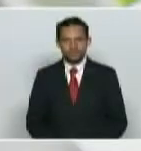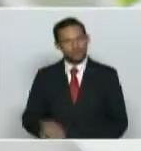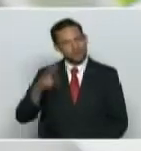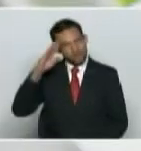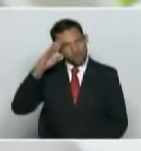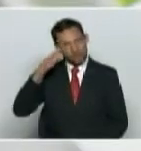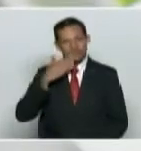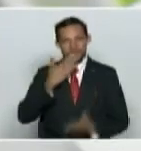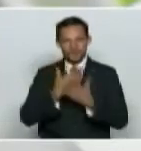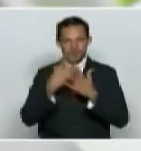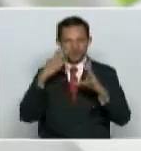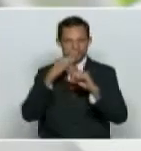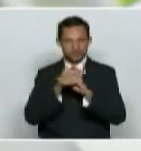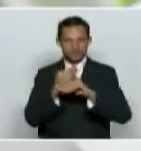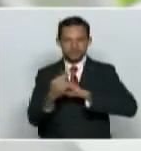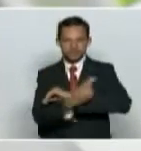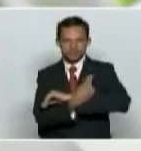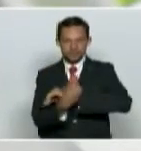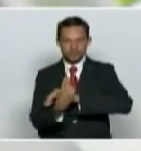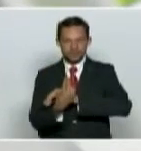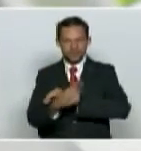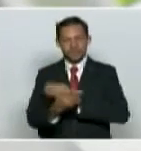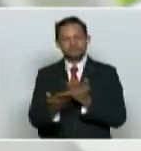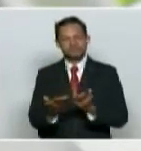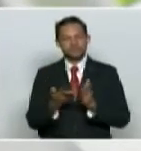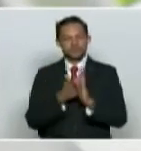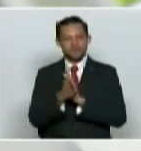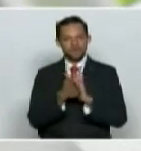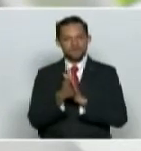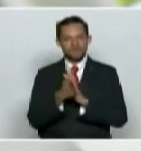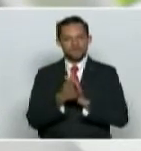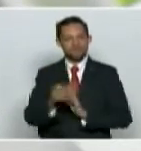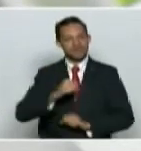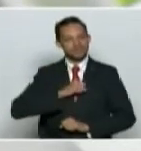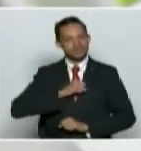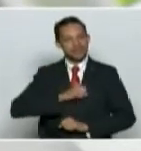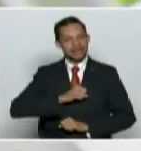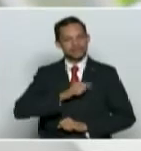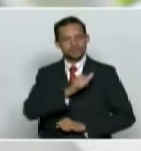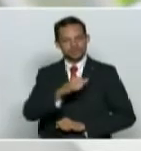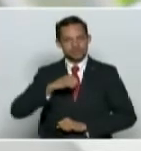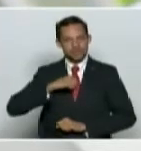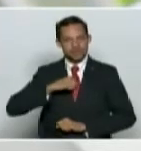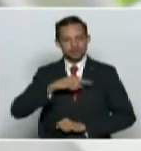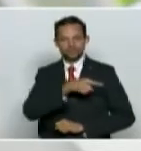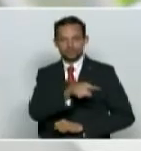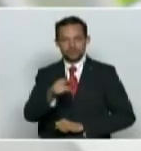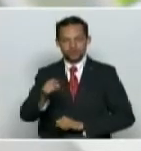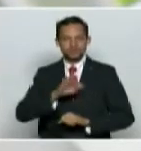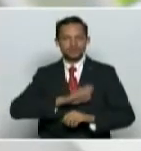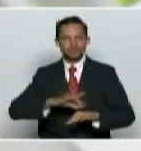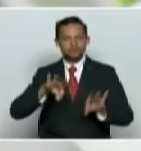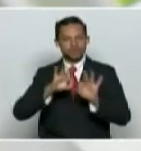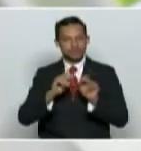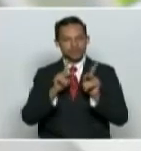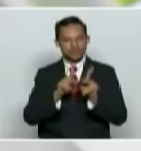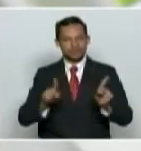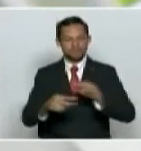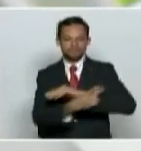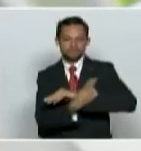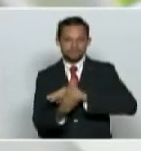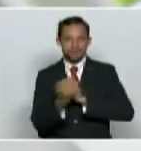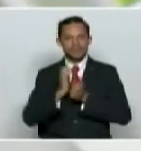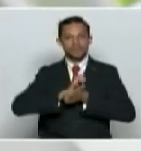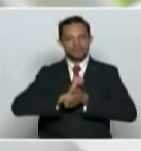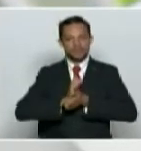Amables televidentes, tengan ustedes muy buenas noches y bienvenidos a una emisión más del espacio del Defensor del Televidente del canal regional Telecafé. Y hoy